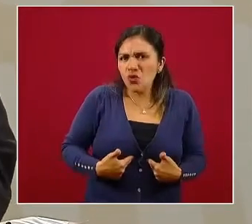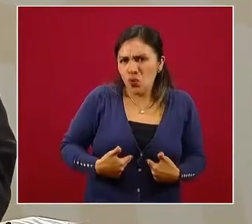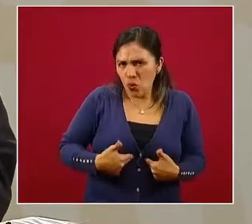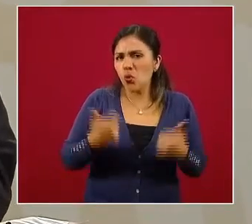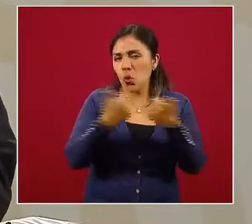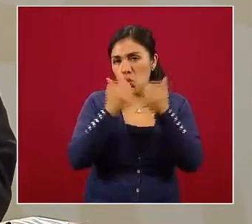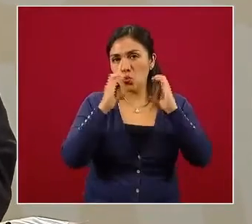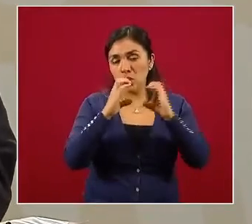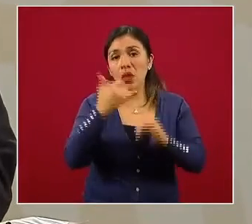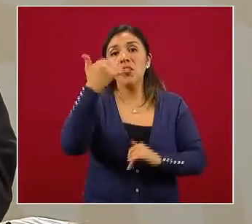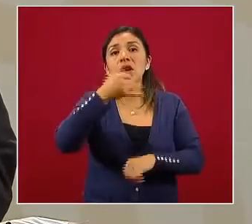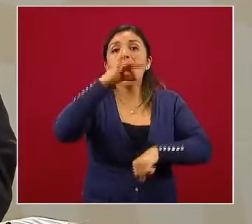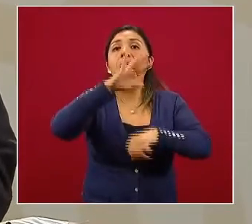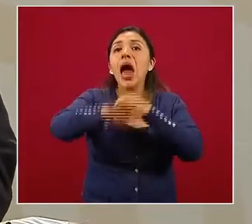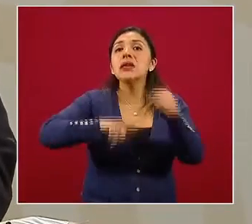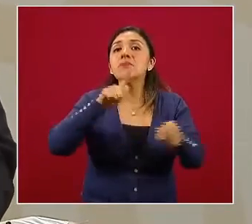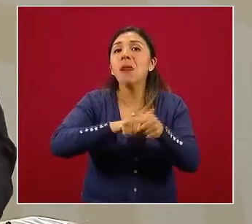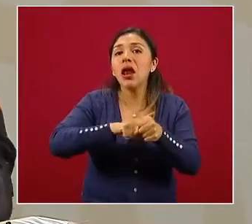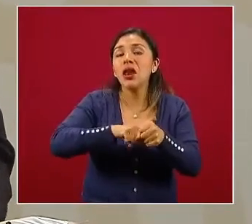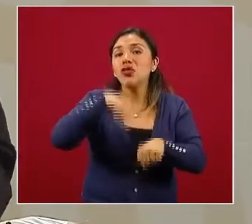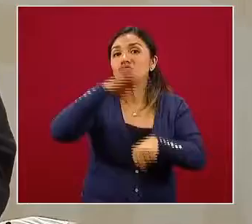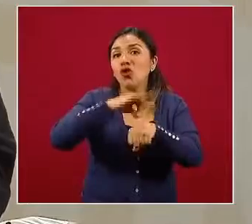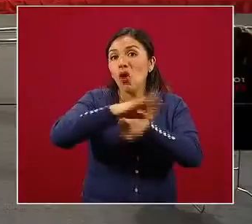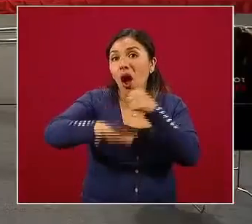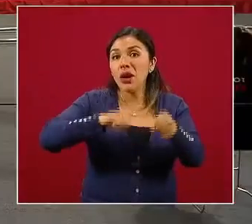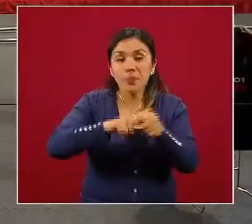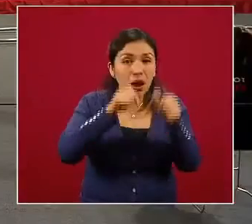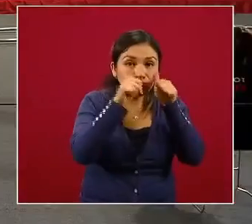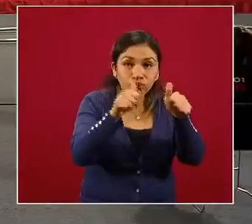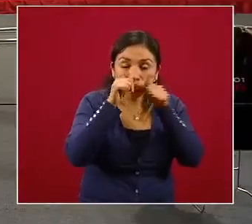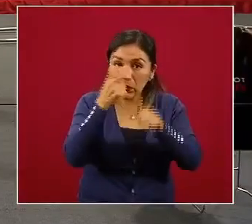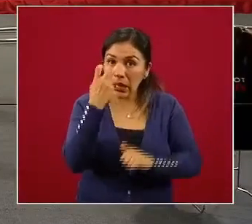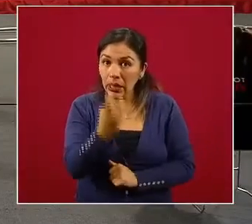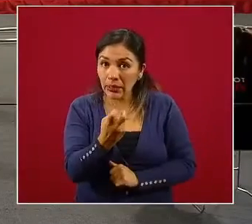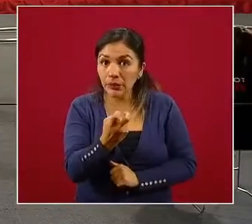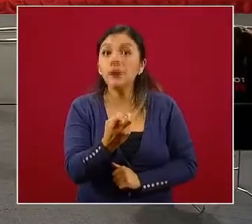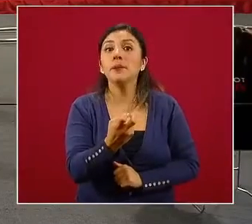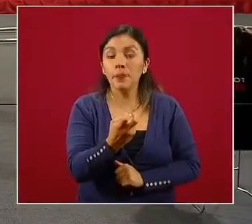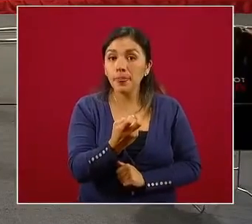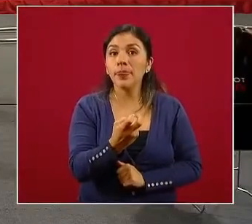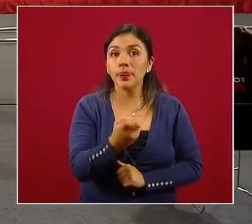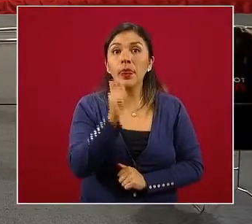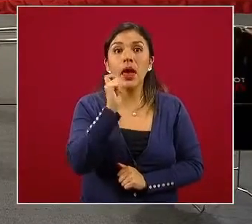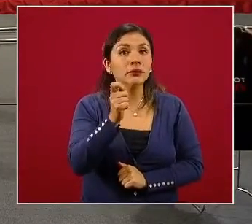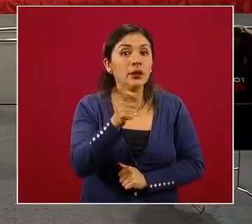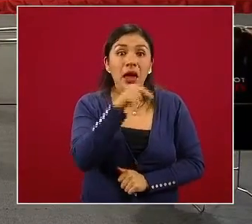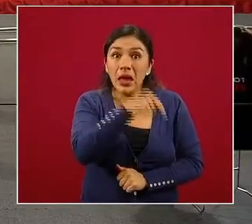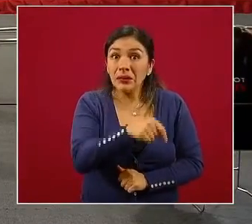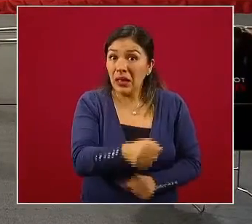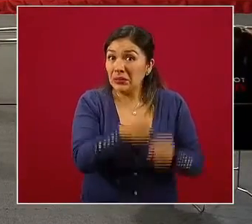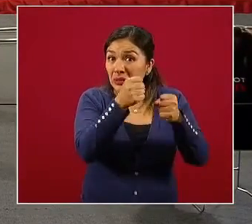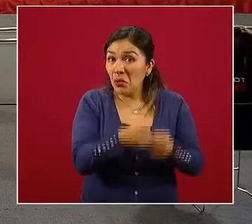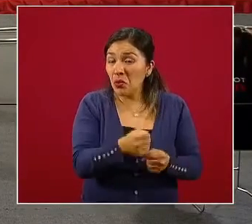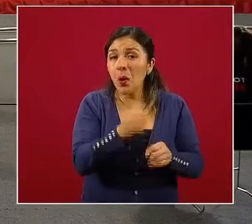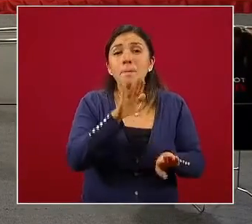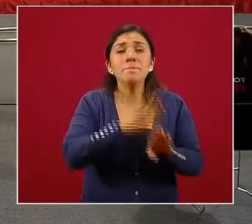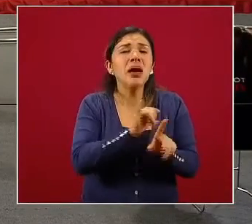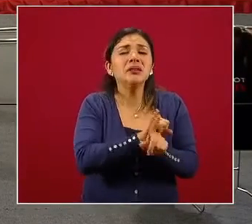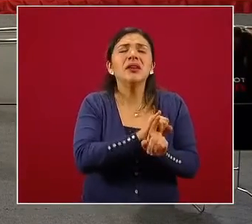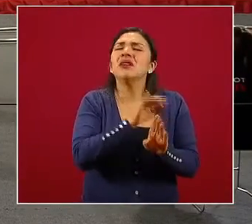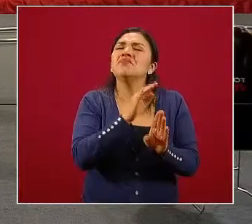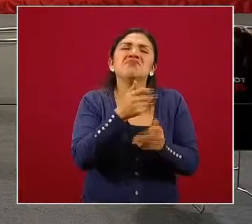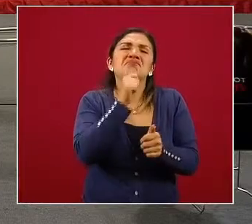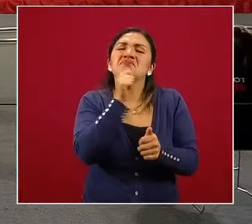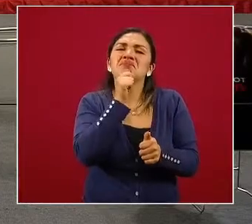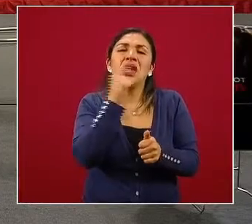restringido, y en uso veterinario, de manera muy extensiva. Y está muy lejos, mucho más lejos que Remdesivir